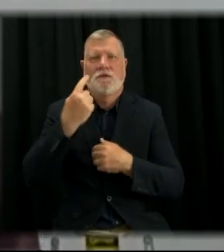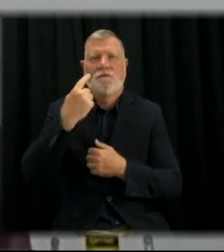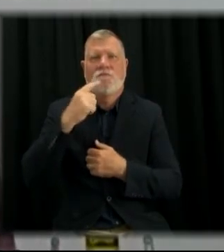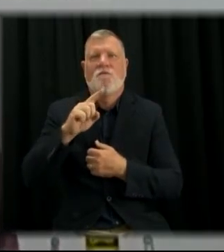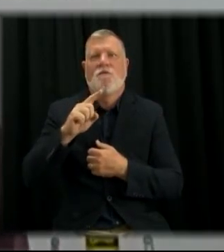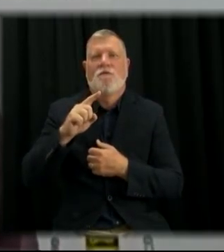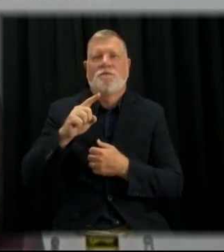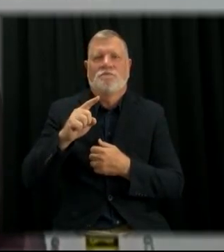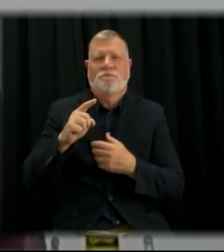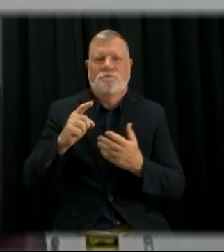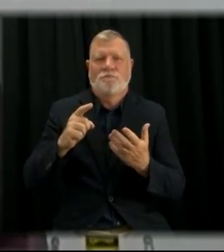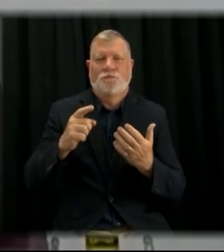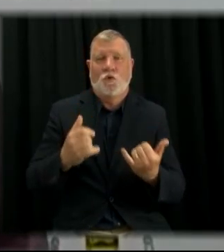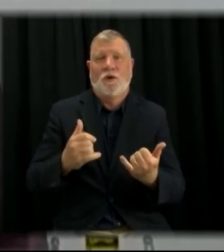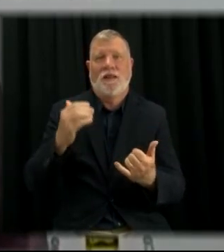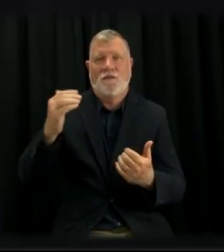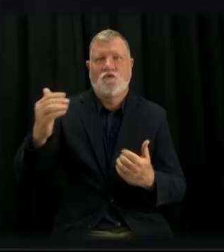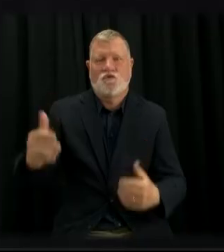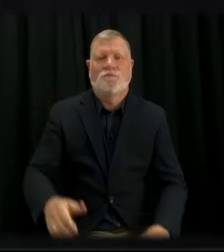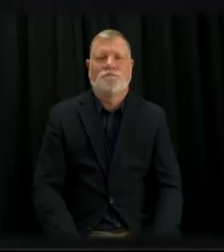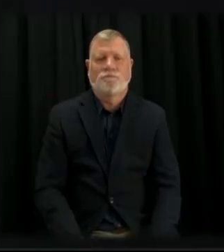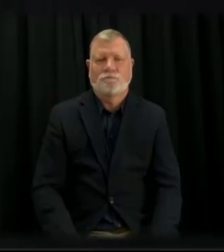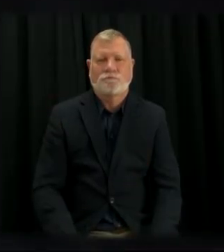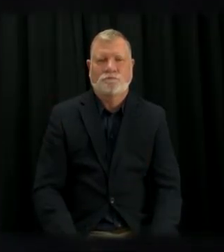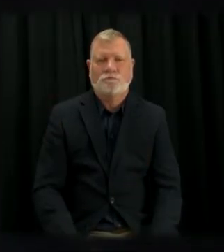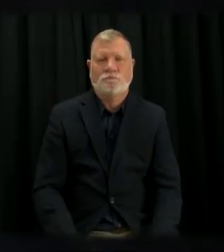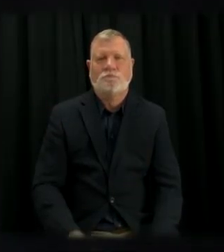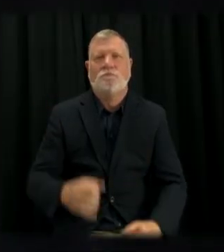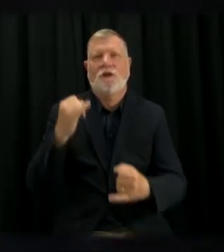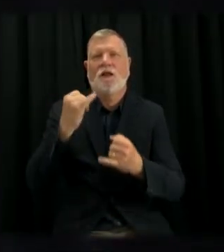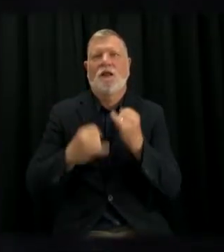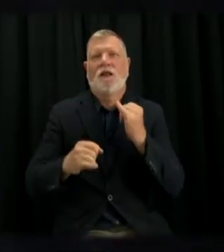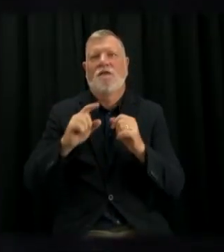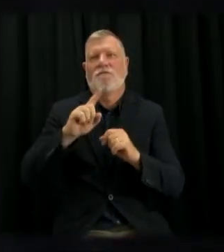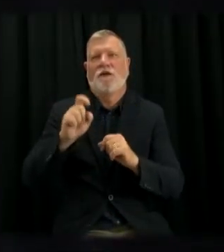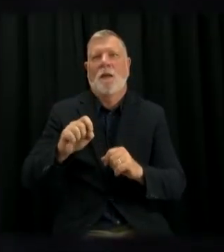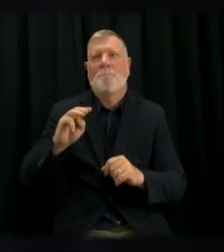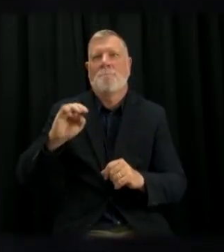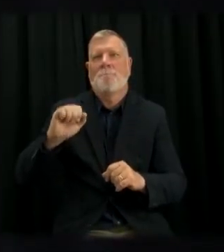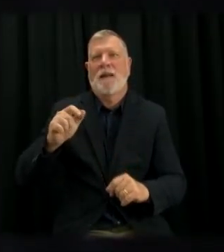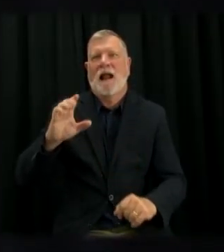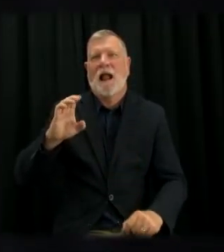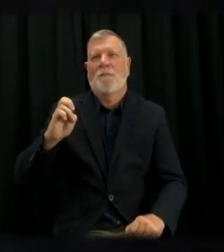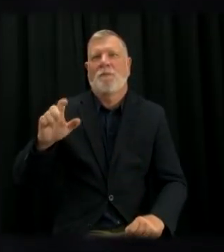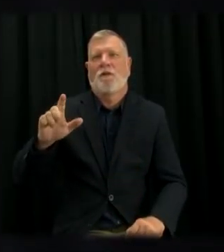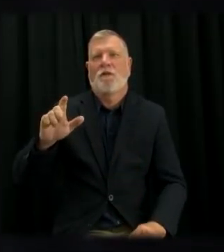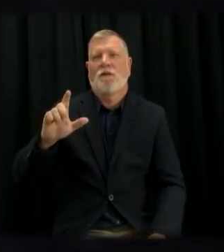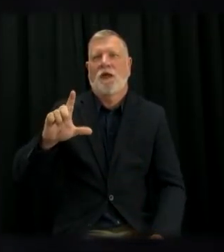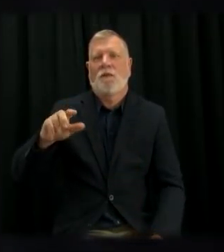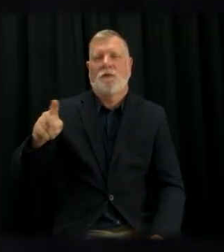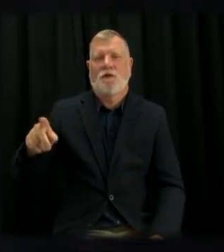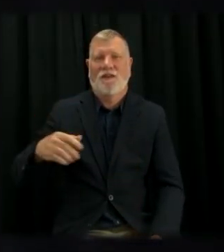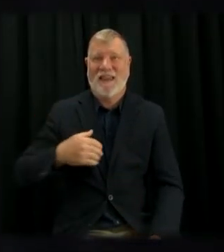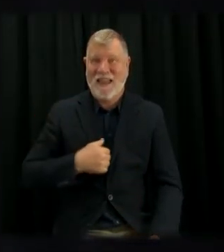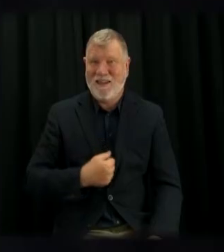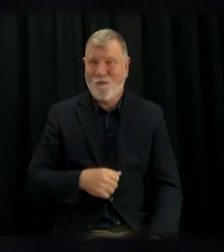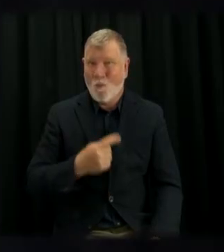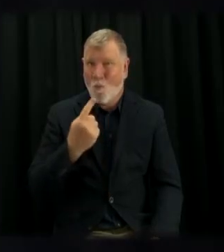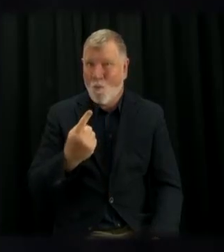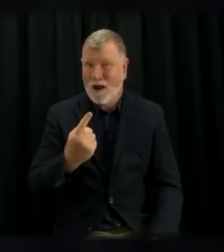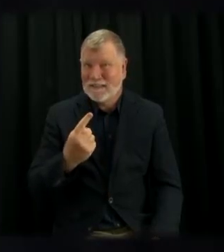obligaciones corrientes en el futuro. Gracias. Y la última pregunta de Max Capital LP. Ha dicho que solamente